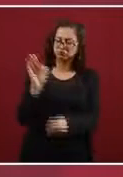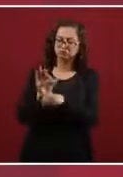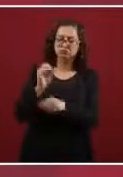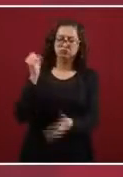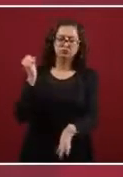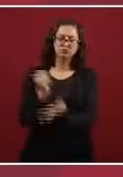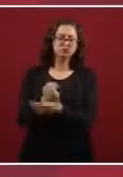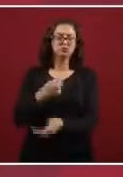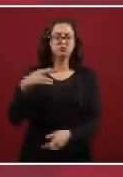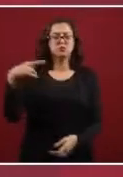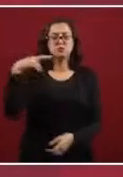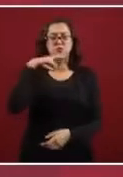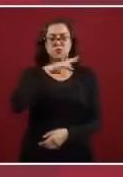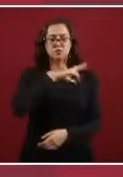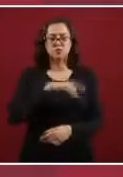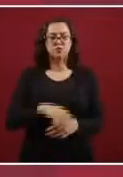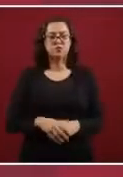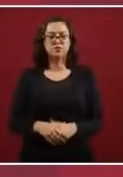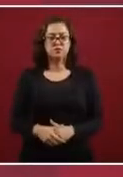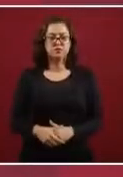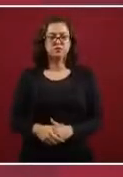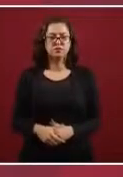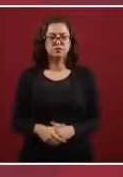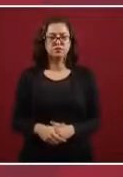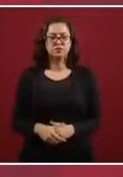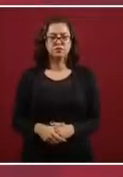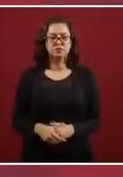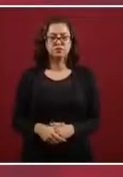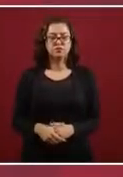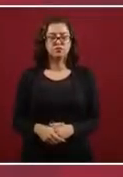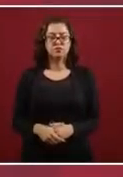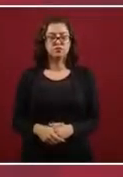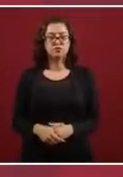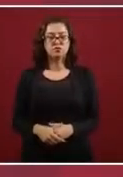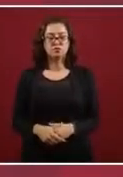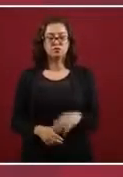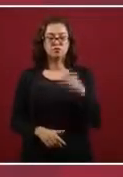pronto posible. Volviendo a mi